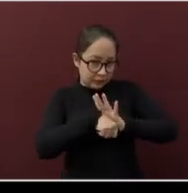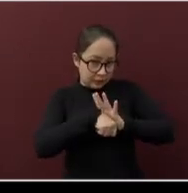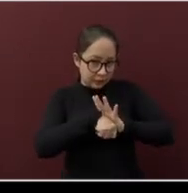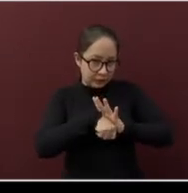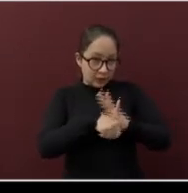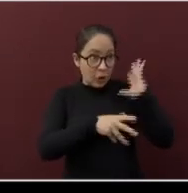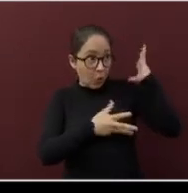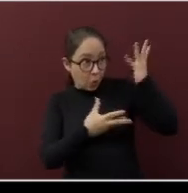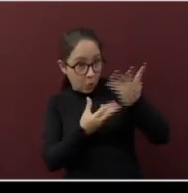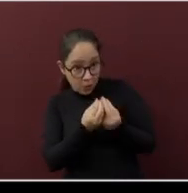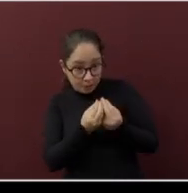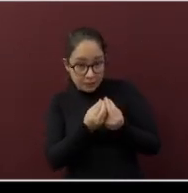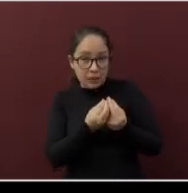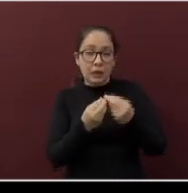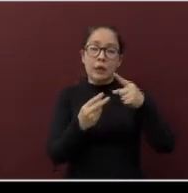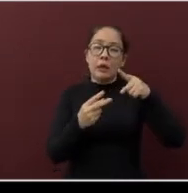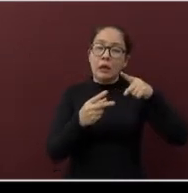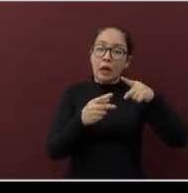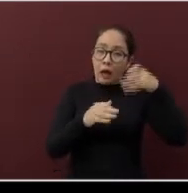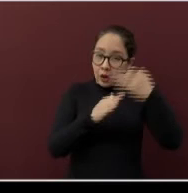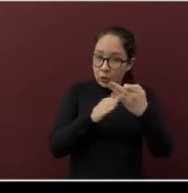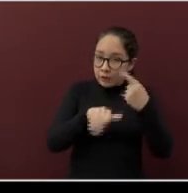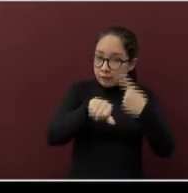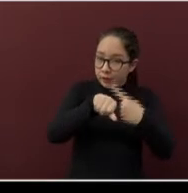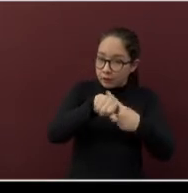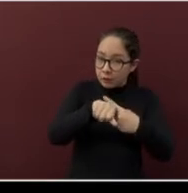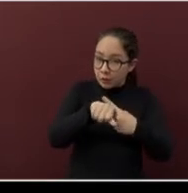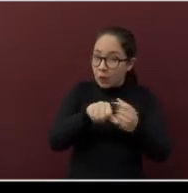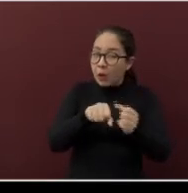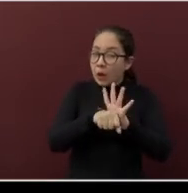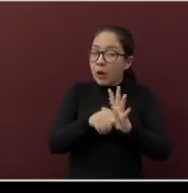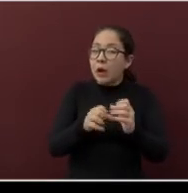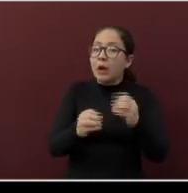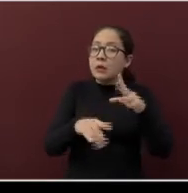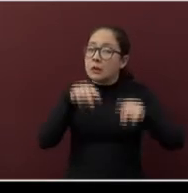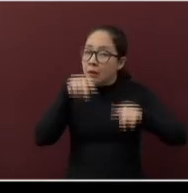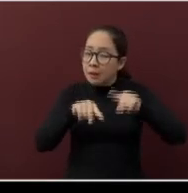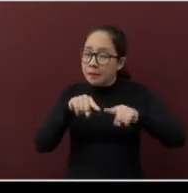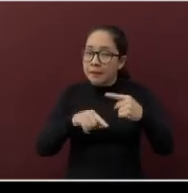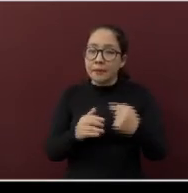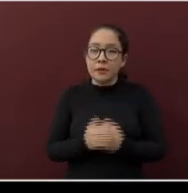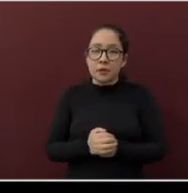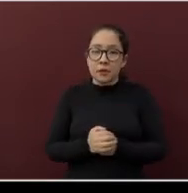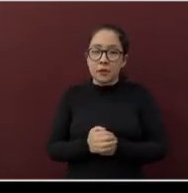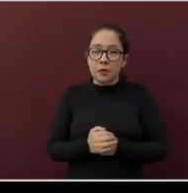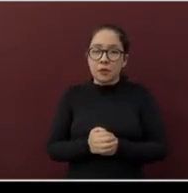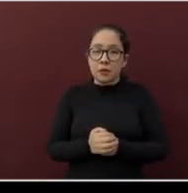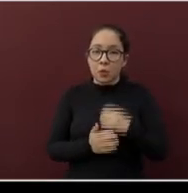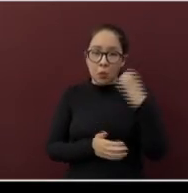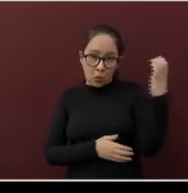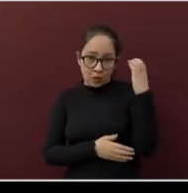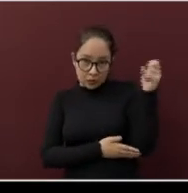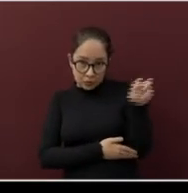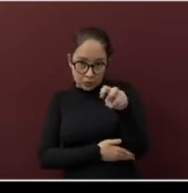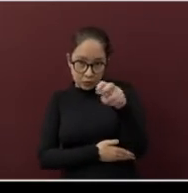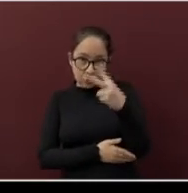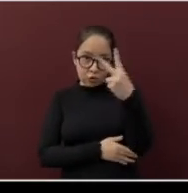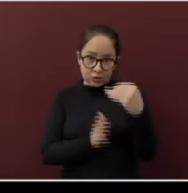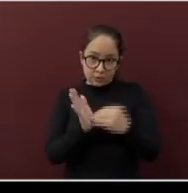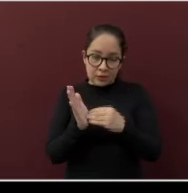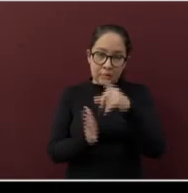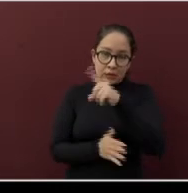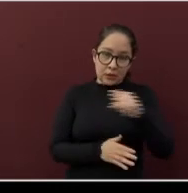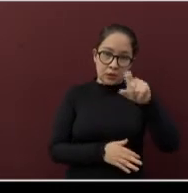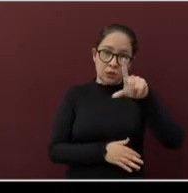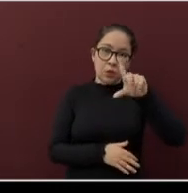acumulados y activos varían miren ustedes cuatro acumula cuatro a cual costos dos mil